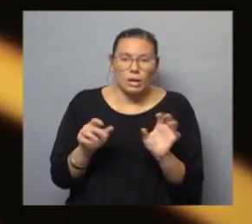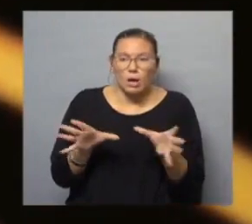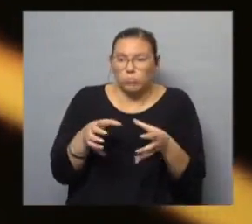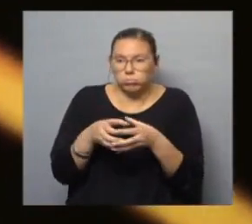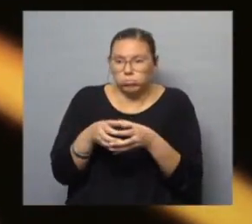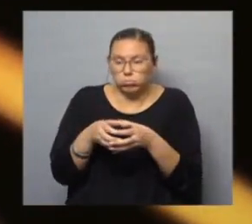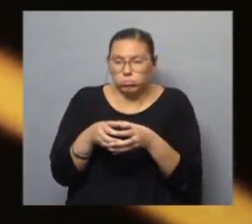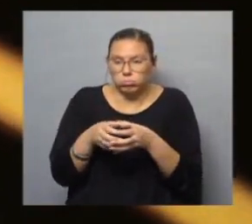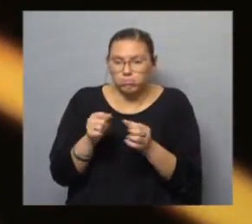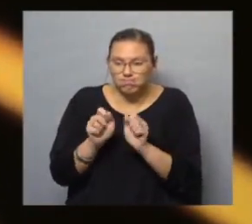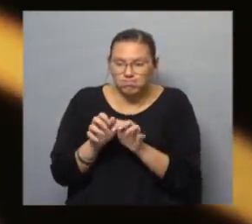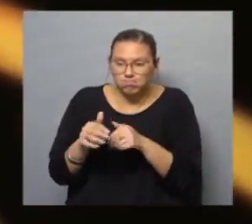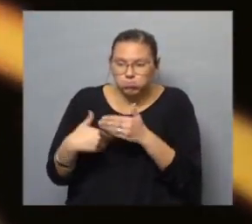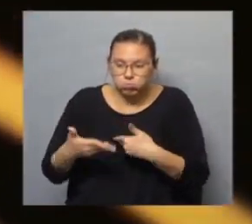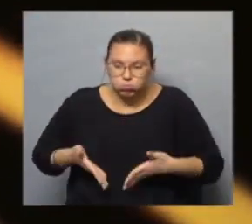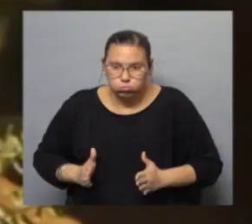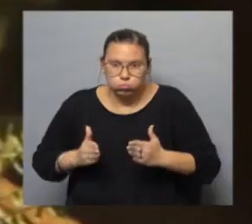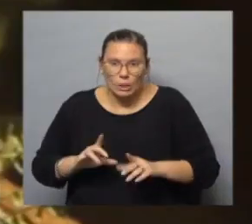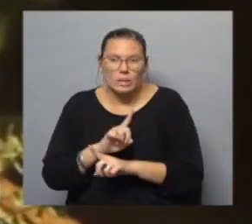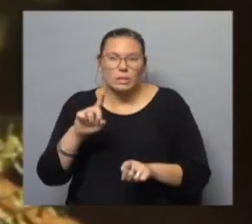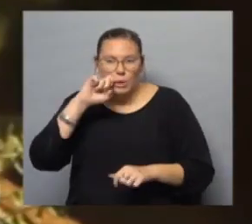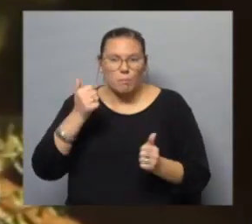la población se reproduzca por partenogénesis.